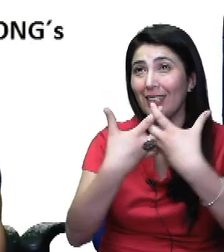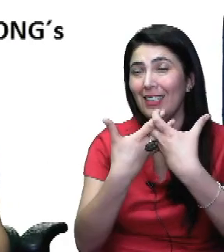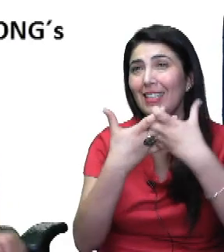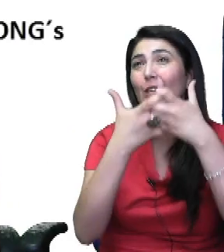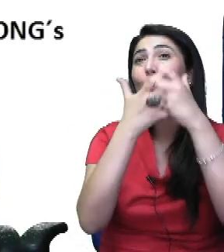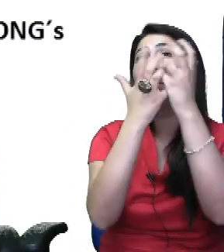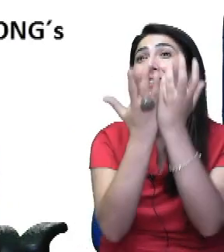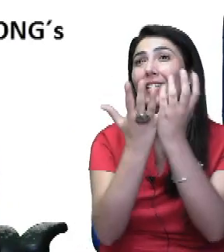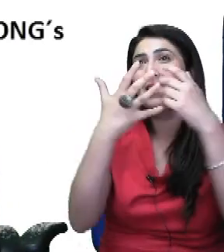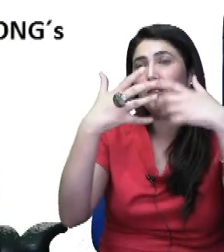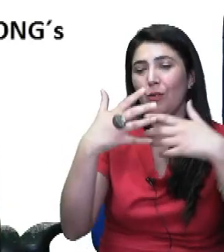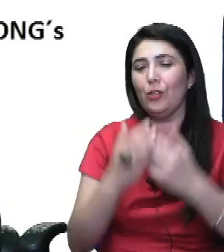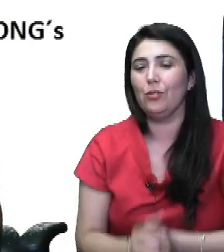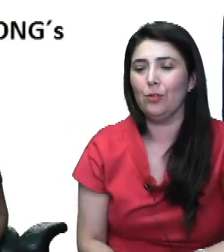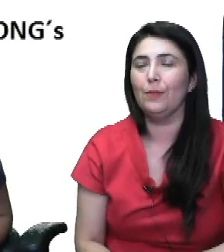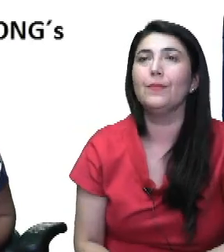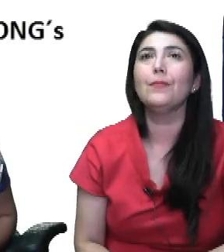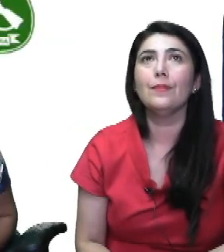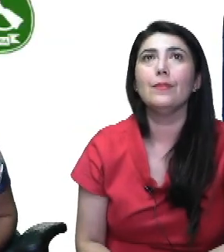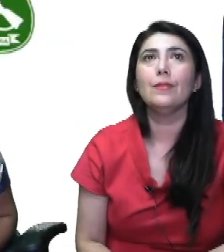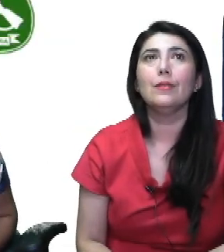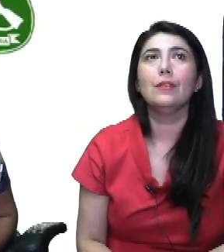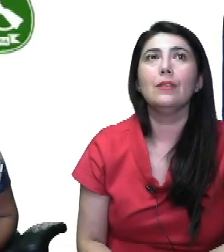plan que organice estos esfuerzos.